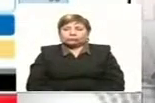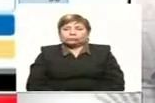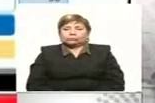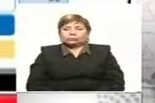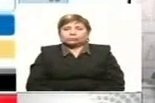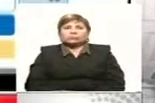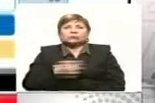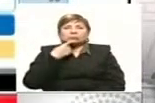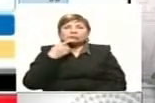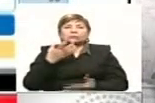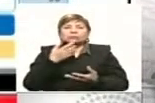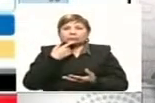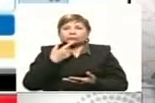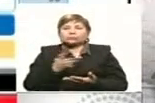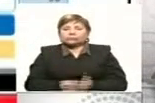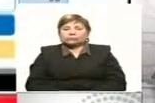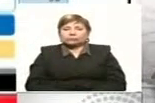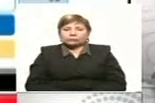Esto quiere decir